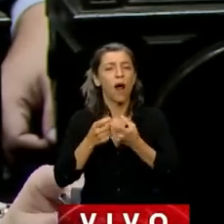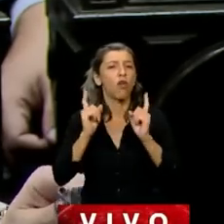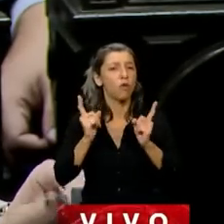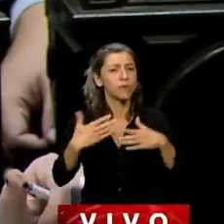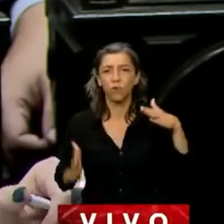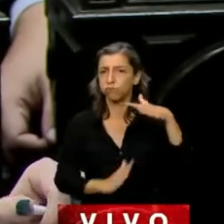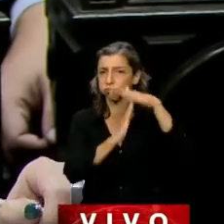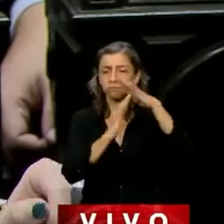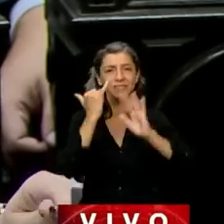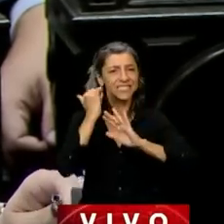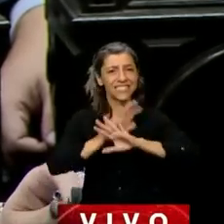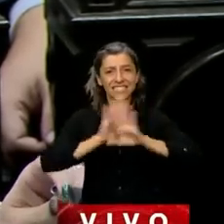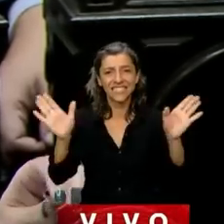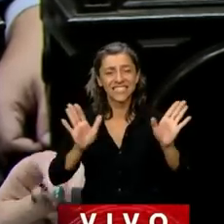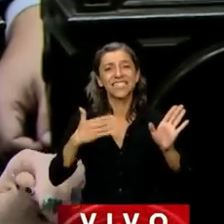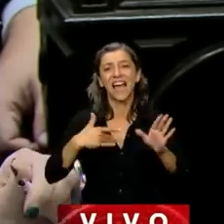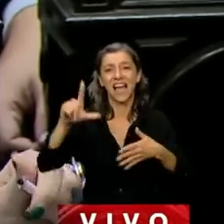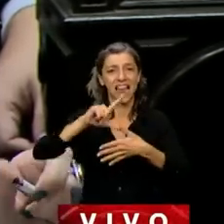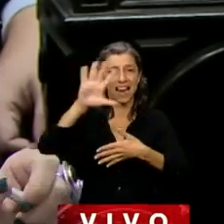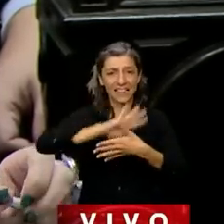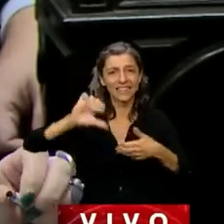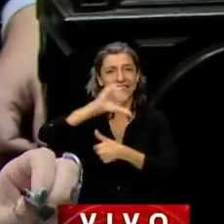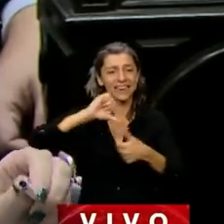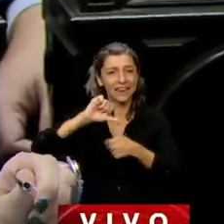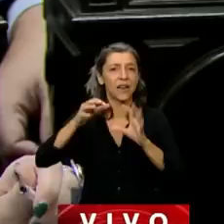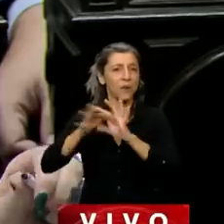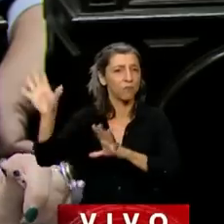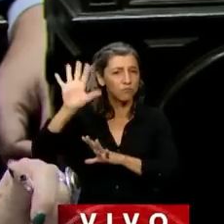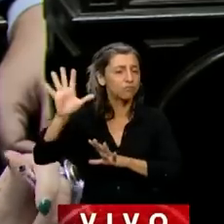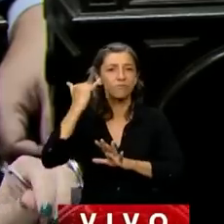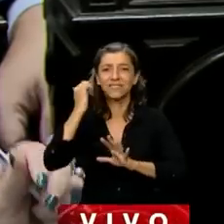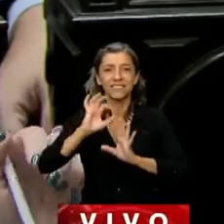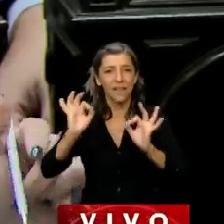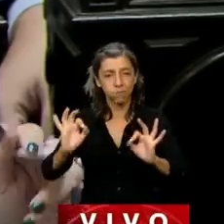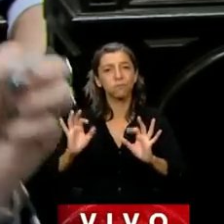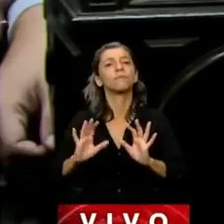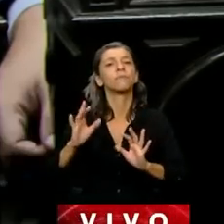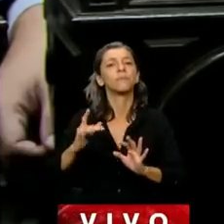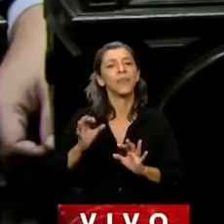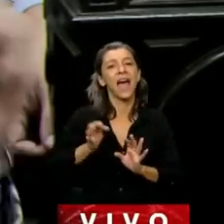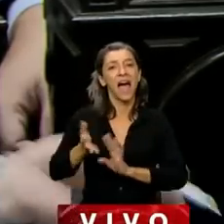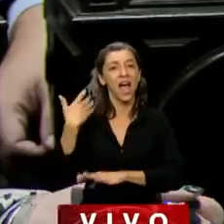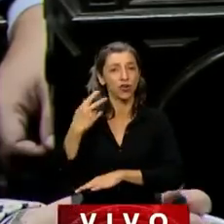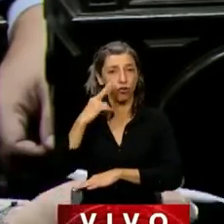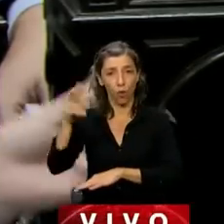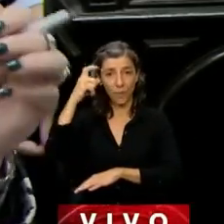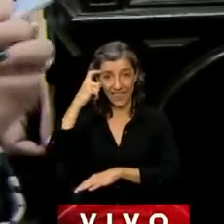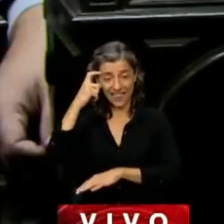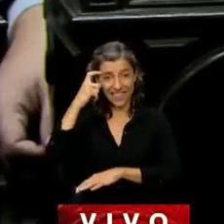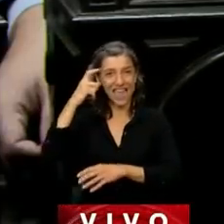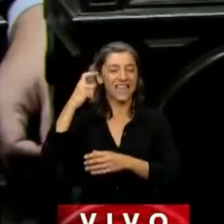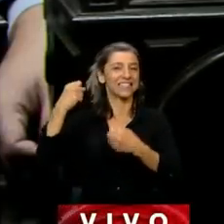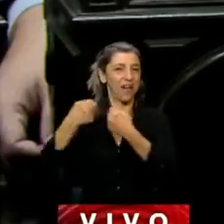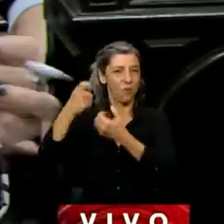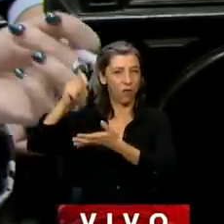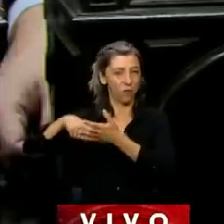nivel de América Latina y el Caribe y la Unión Europea realizada en Madrid en el año 2010. E inició